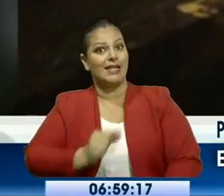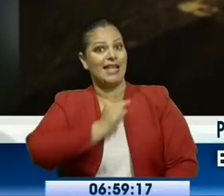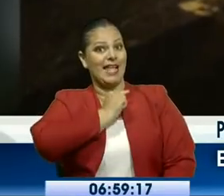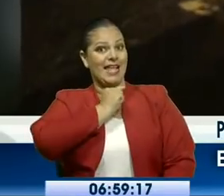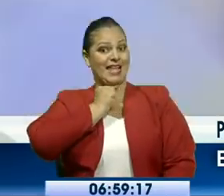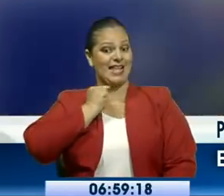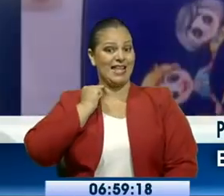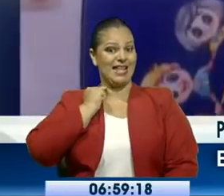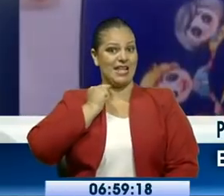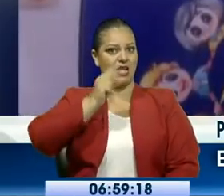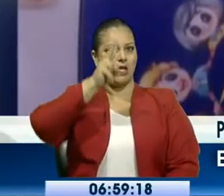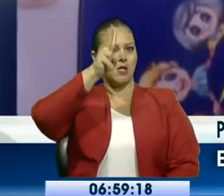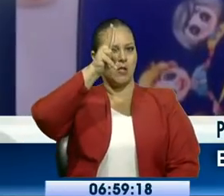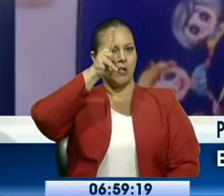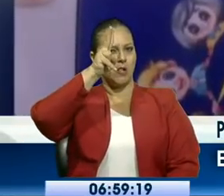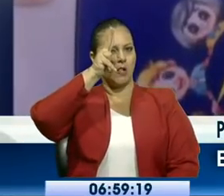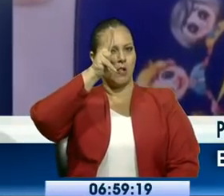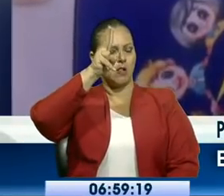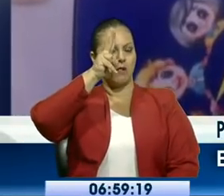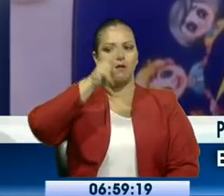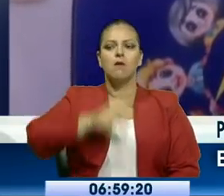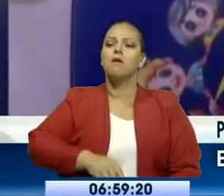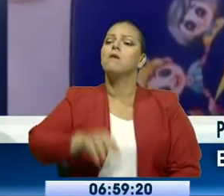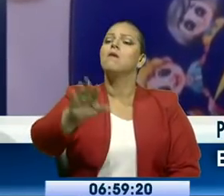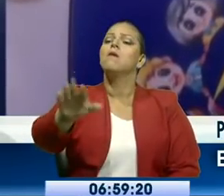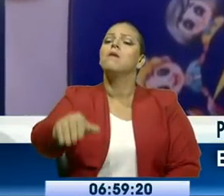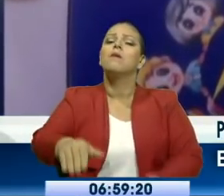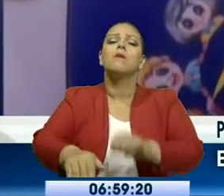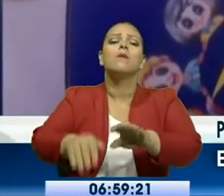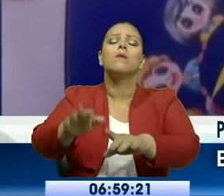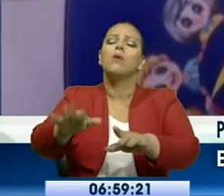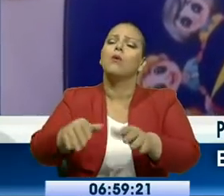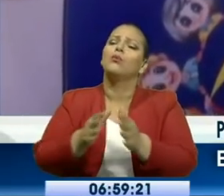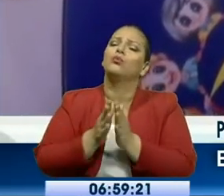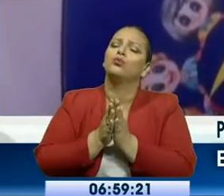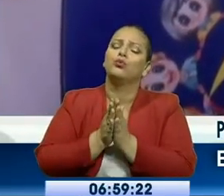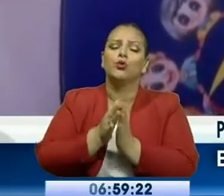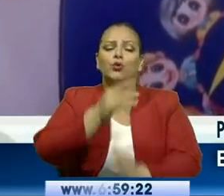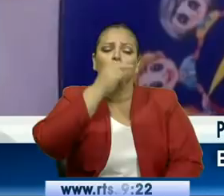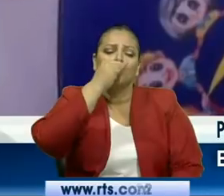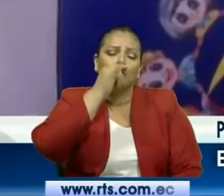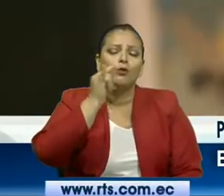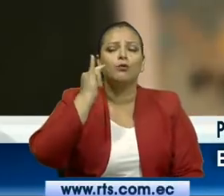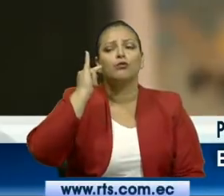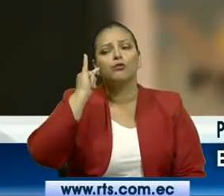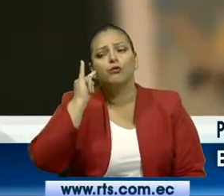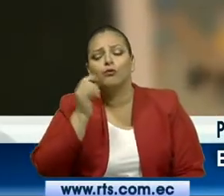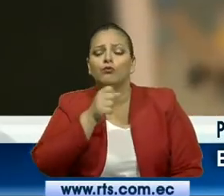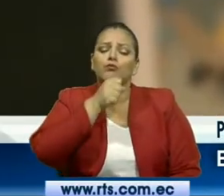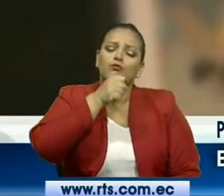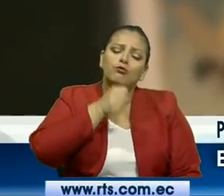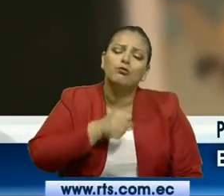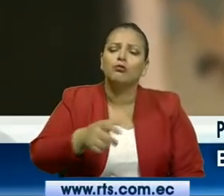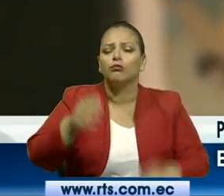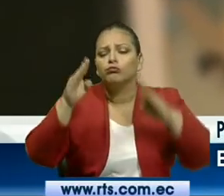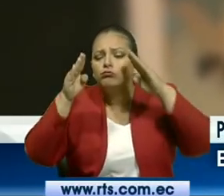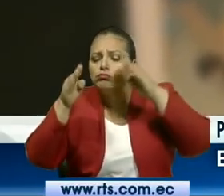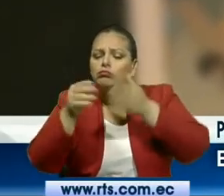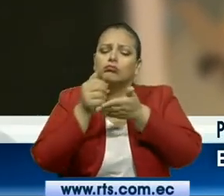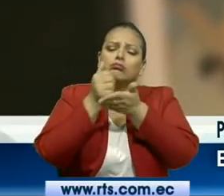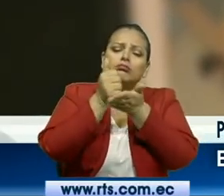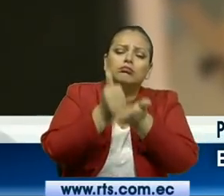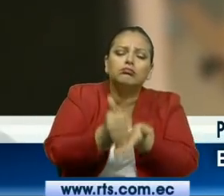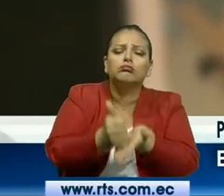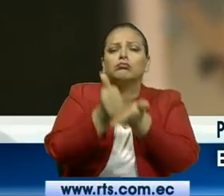de la camioneta en la que se movilizaba. Así el cuento que ayudaba a niños de la calle y adultos mayores era más creíble. Y